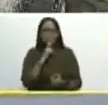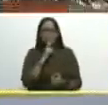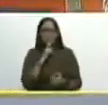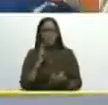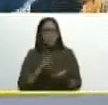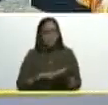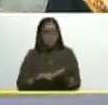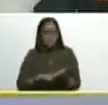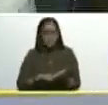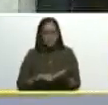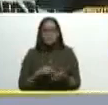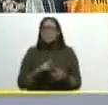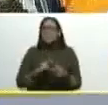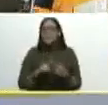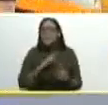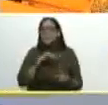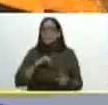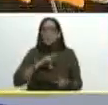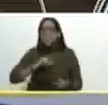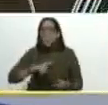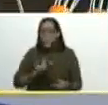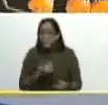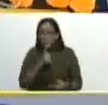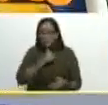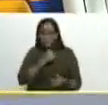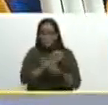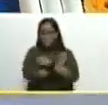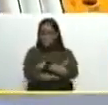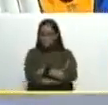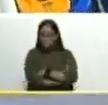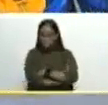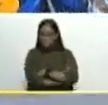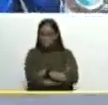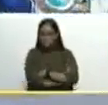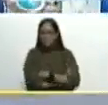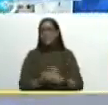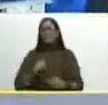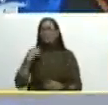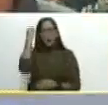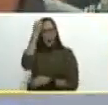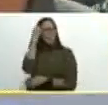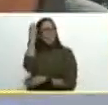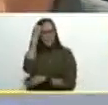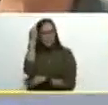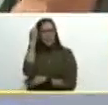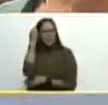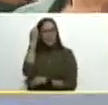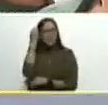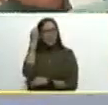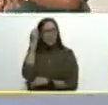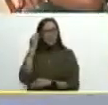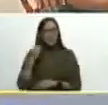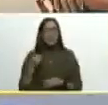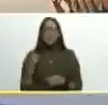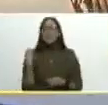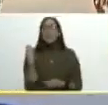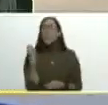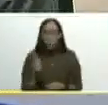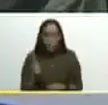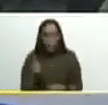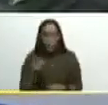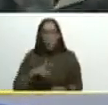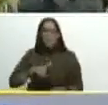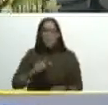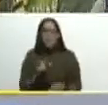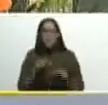¿verdad? Pero nosotros no podíamos quedarnos de brazos cruzados. Y yo me puse a pensar, ¿cómo podemos